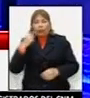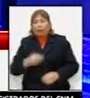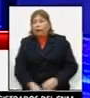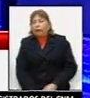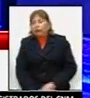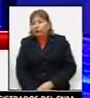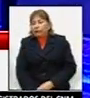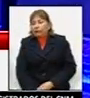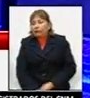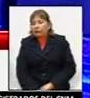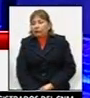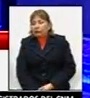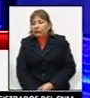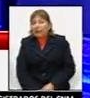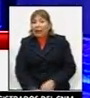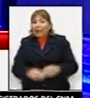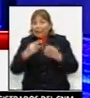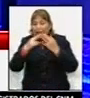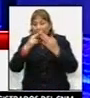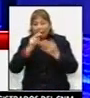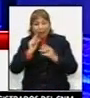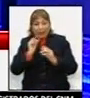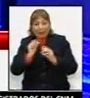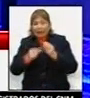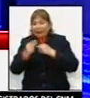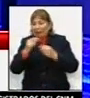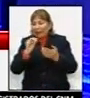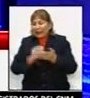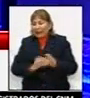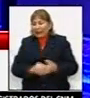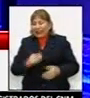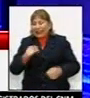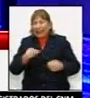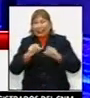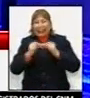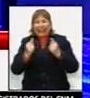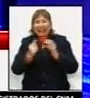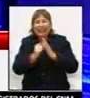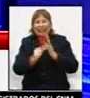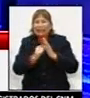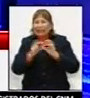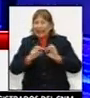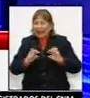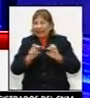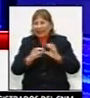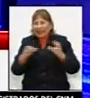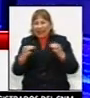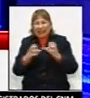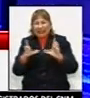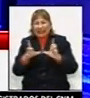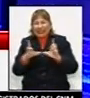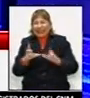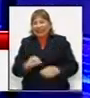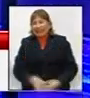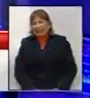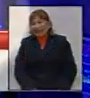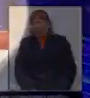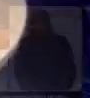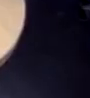políticos. Es momento de hacer una breve pausa. No se mueva porque regresamos con más aquí en Agenda Parlamentaria por Congreso Televisión.